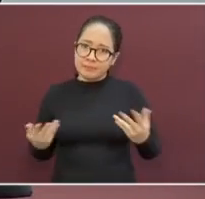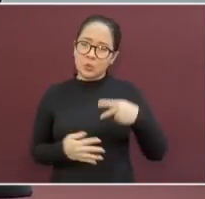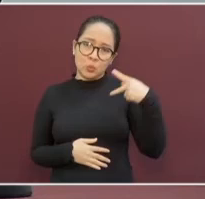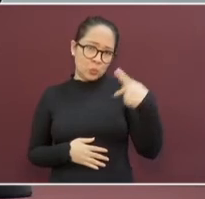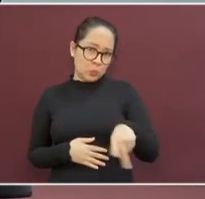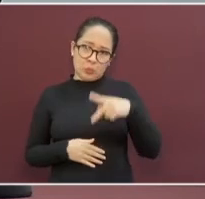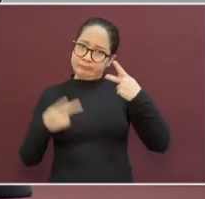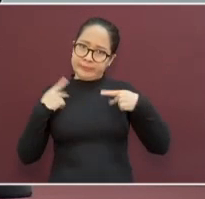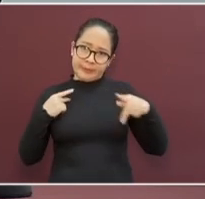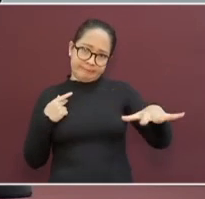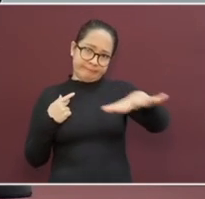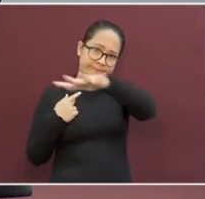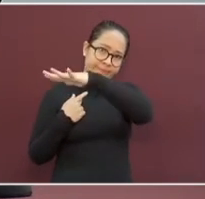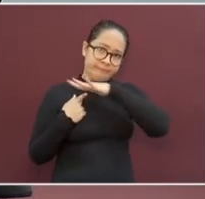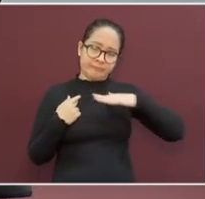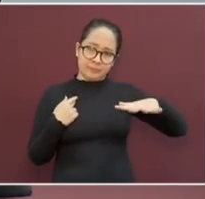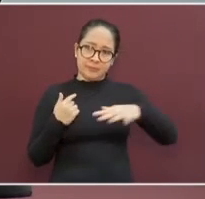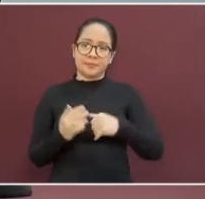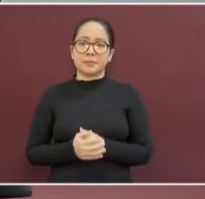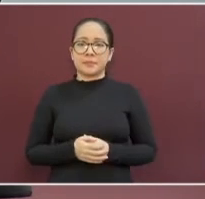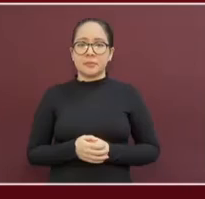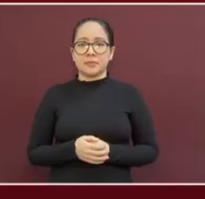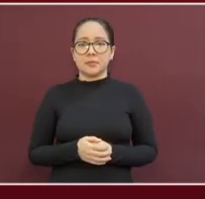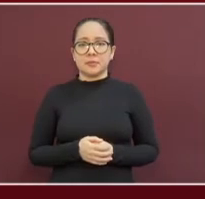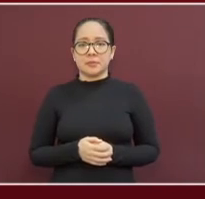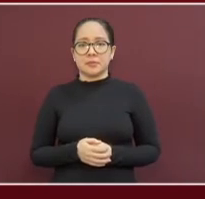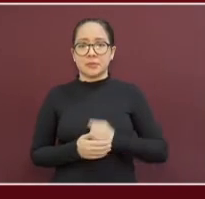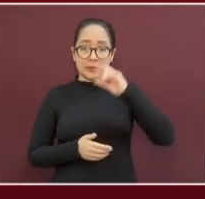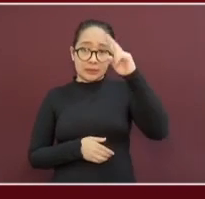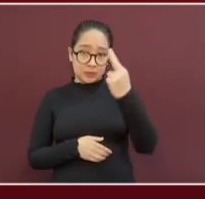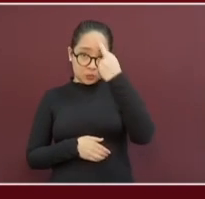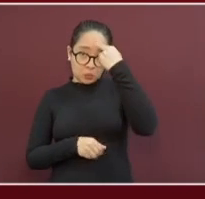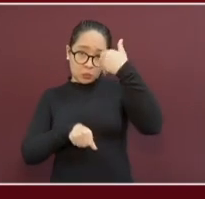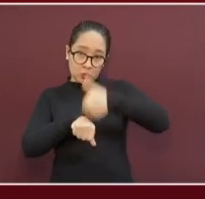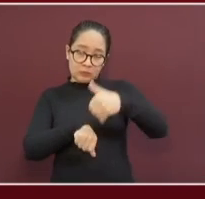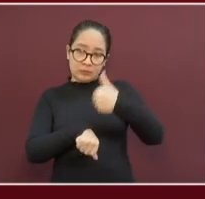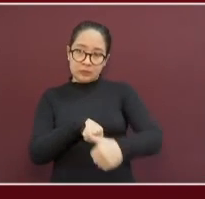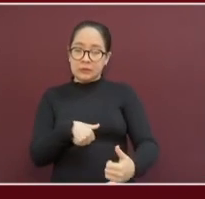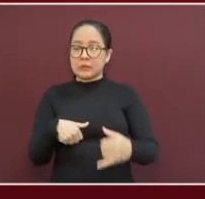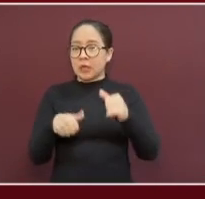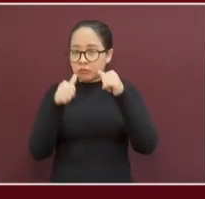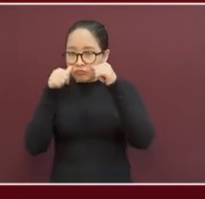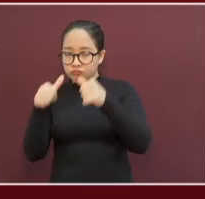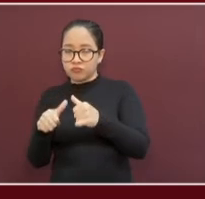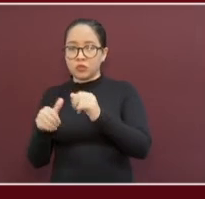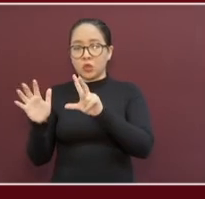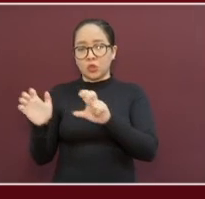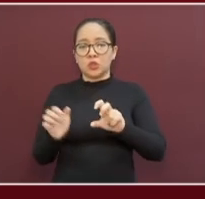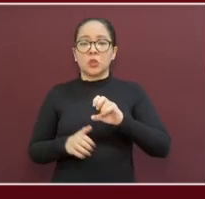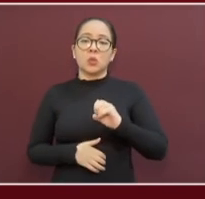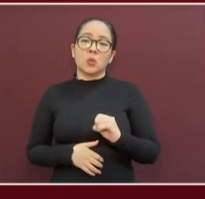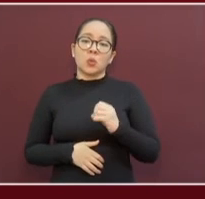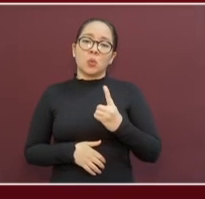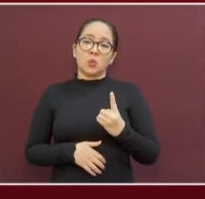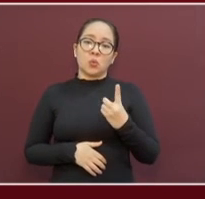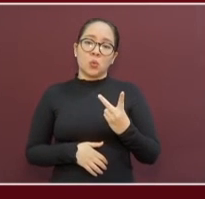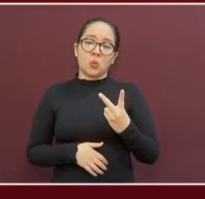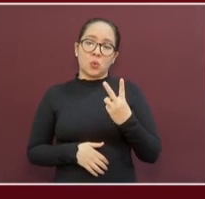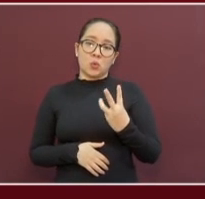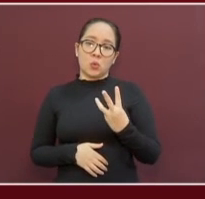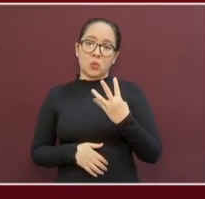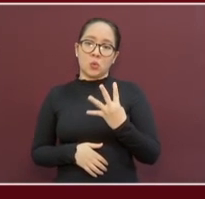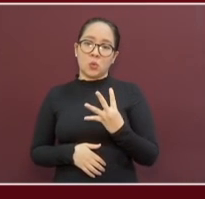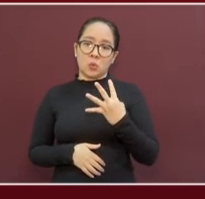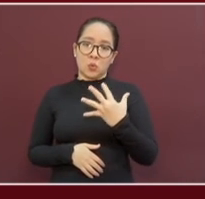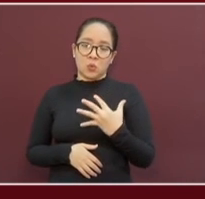ciudadanía recuerden el número de atención 800 0 1 2 3 4 5 6 para que